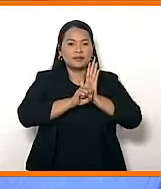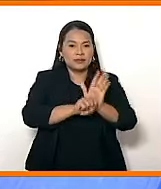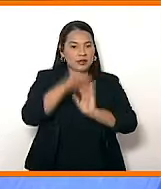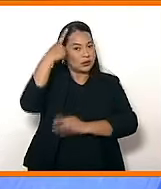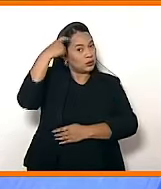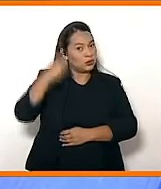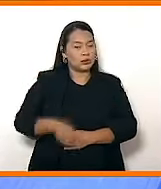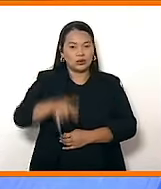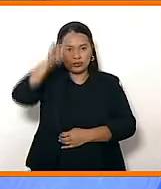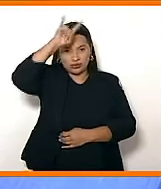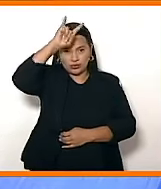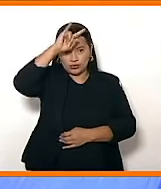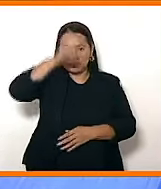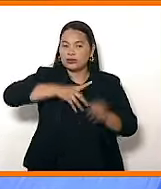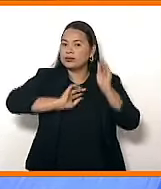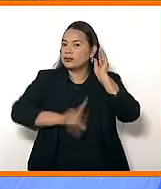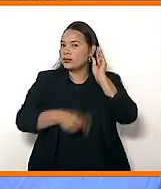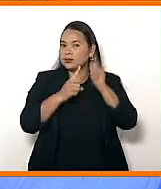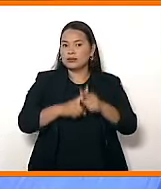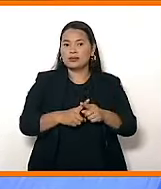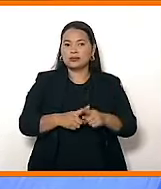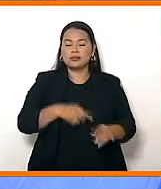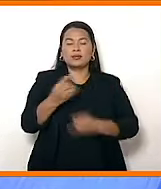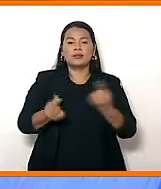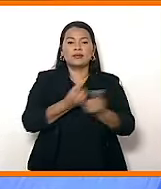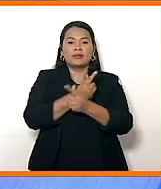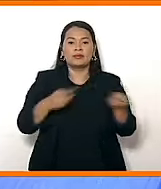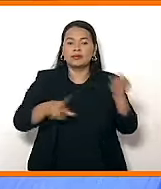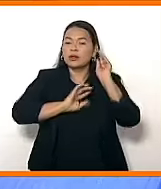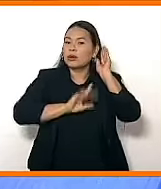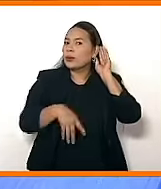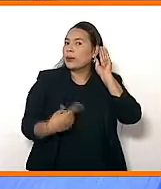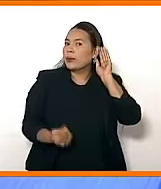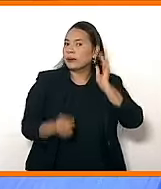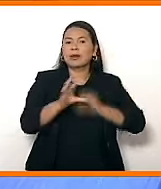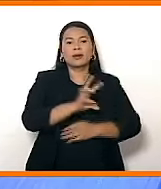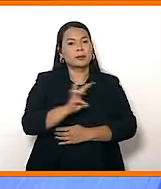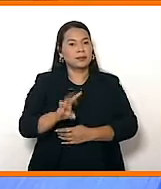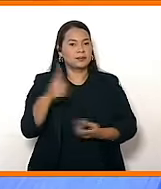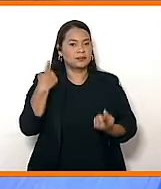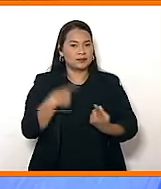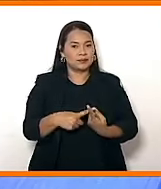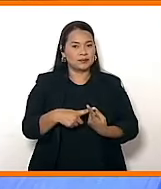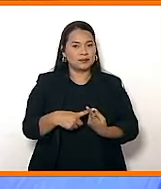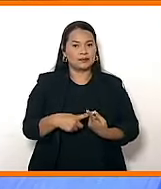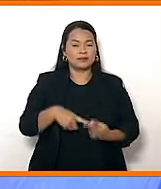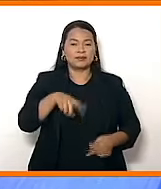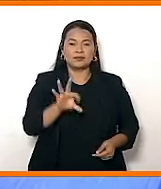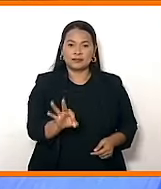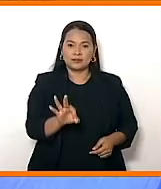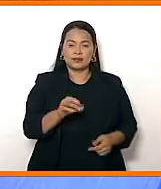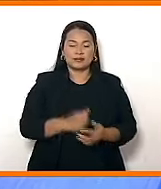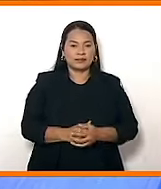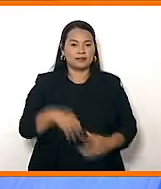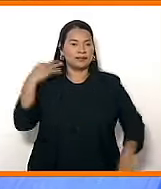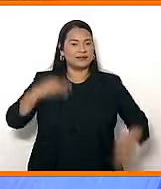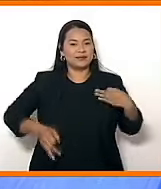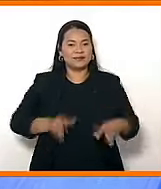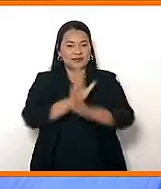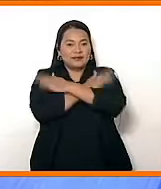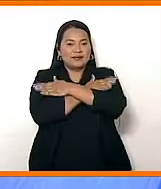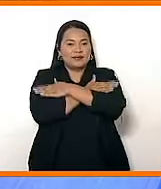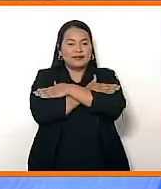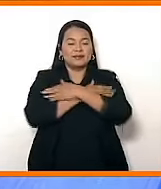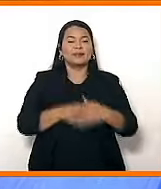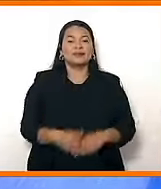de sueños diablo. Para MultiX, jugada gratis. Para más uno, 66 más 9. Muchas